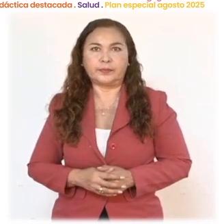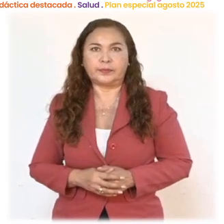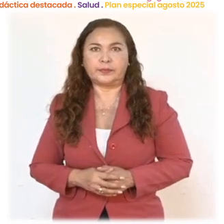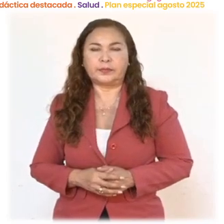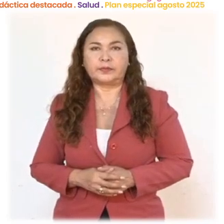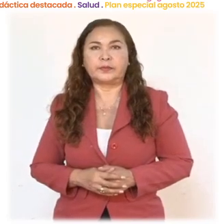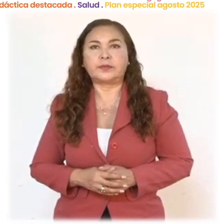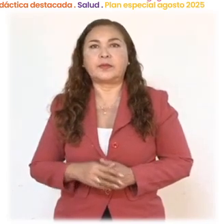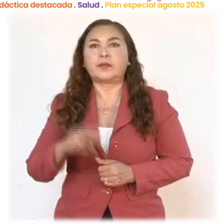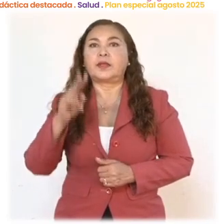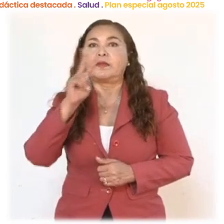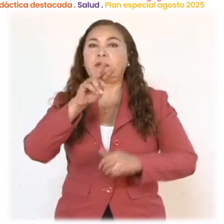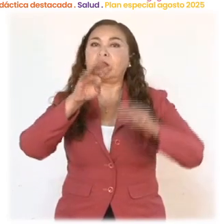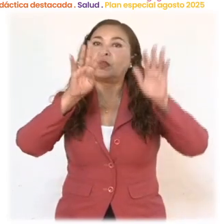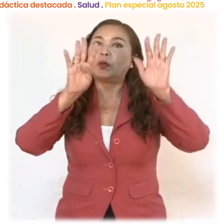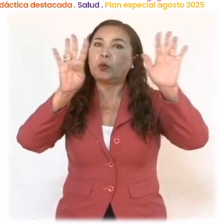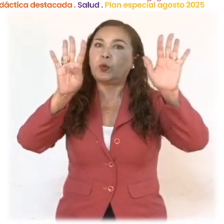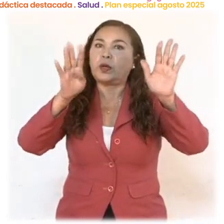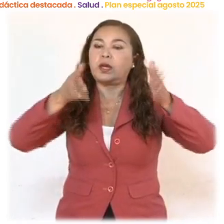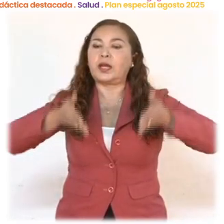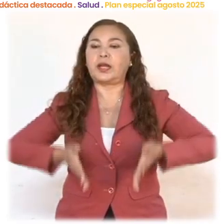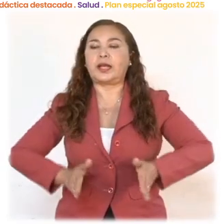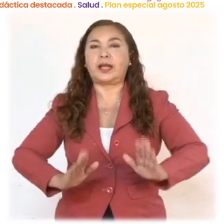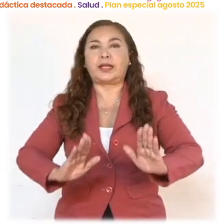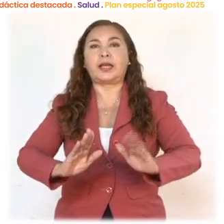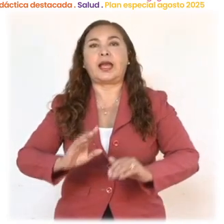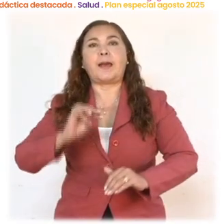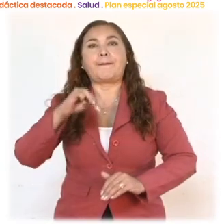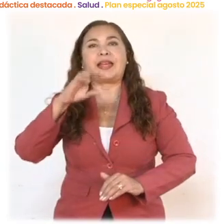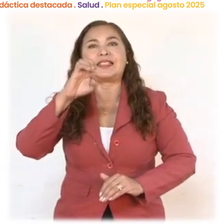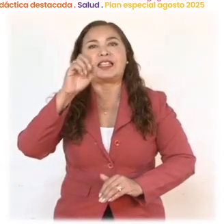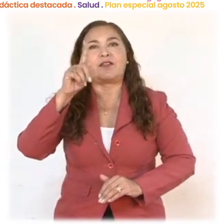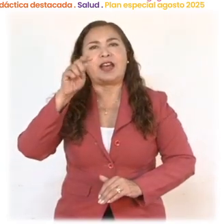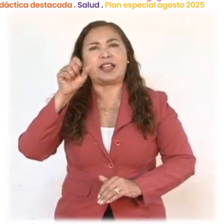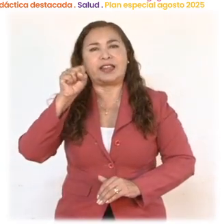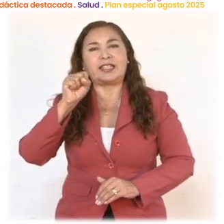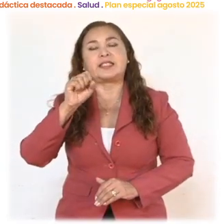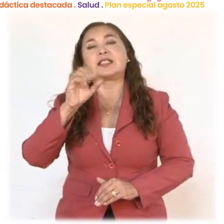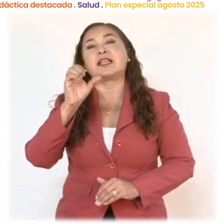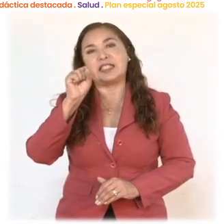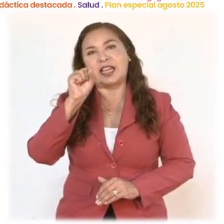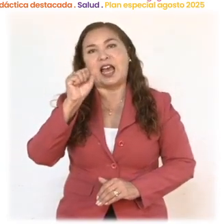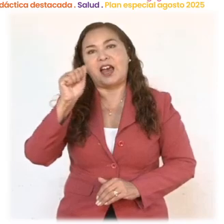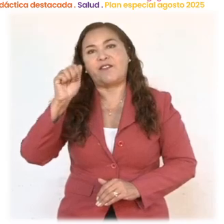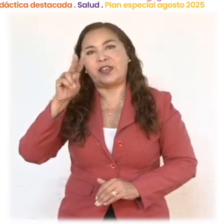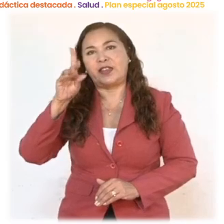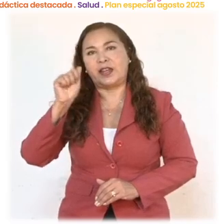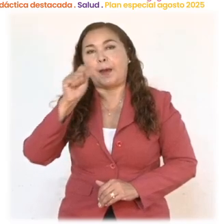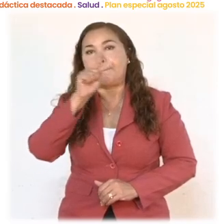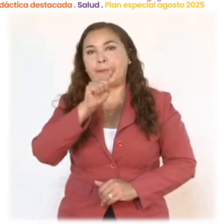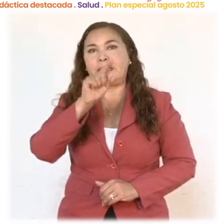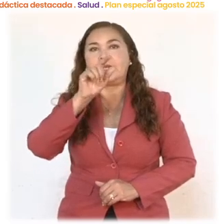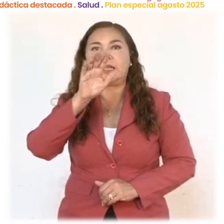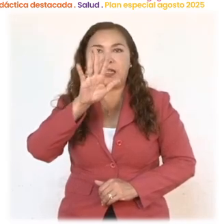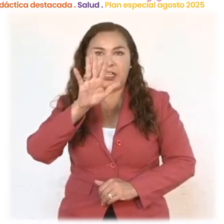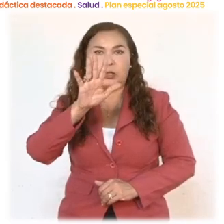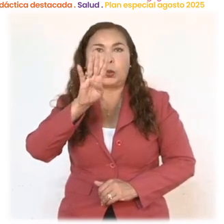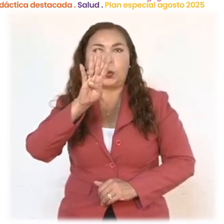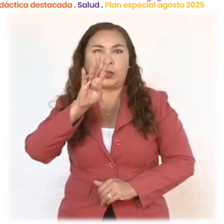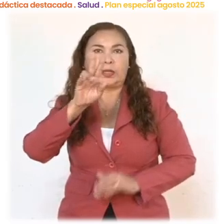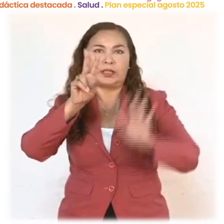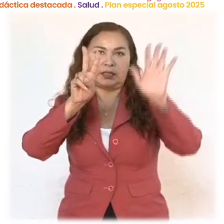2012 día 29 natalicio de Miguel de Cervantes Saavedra 1547